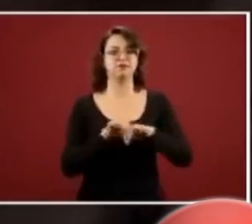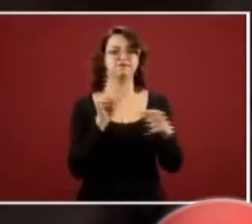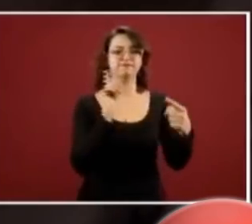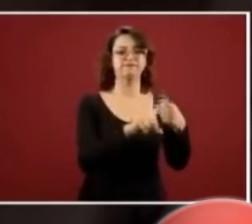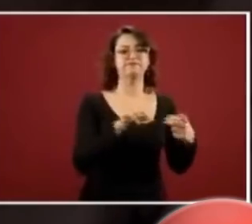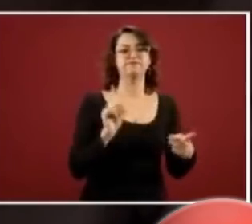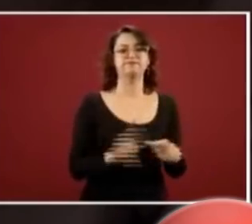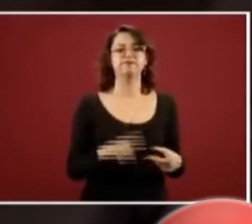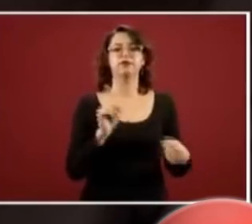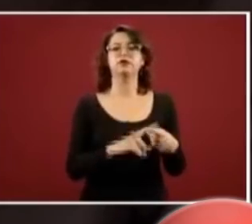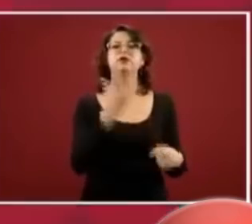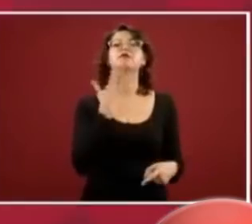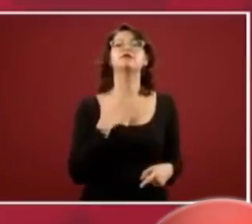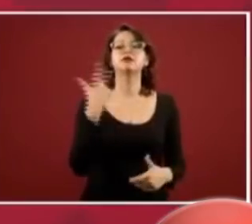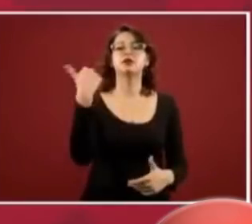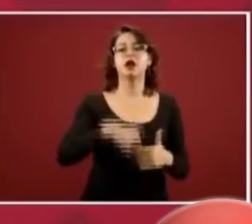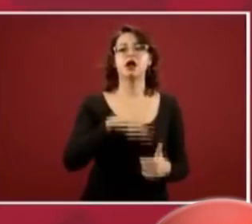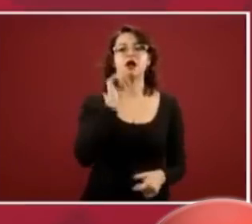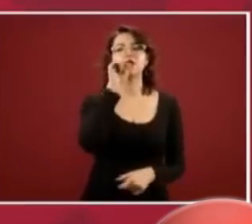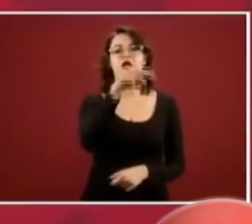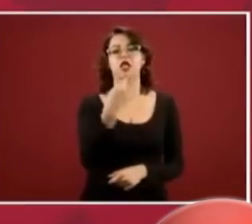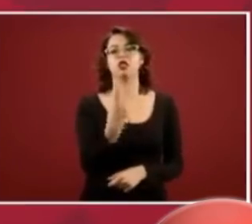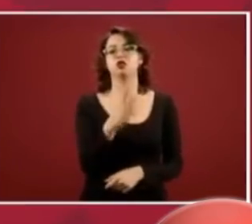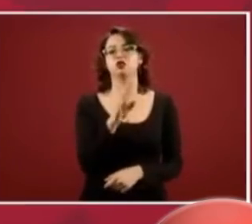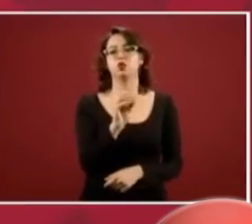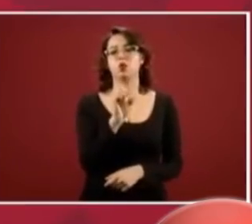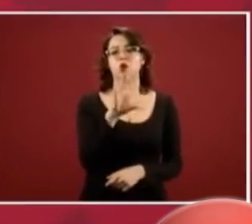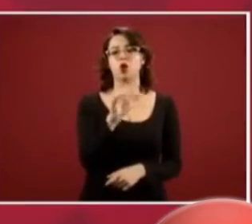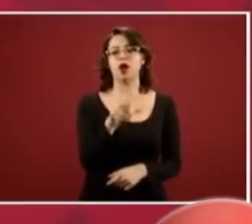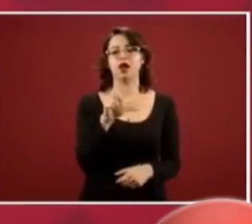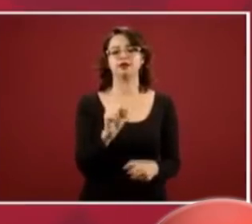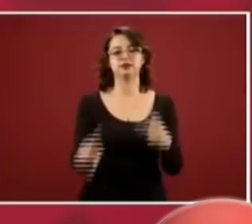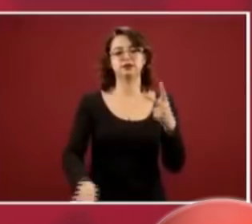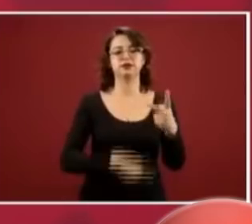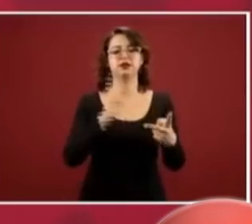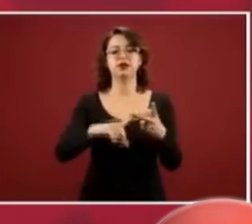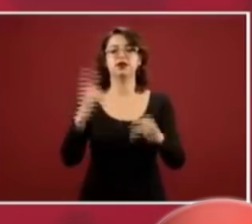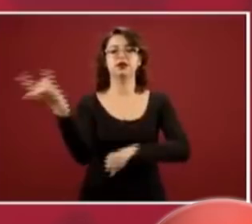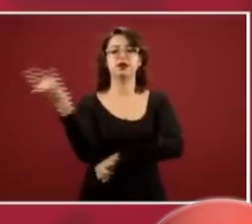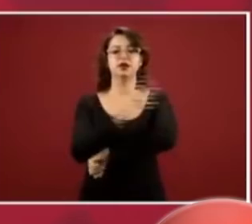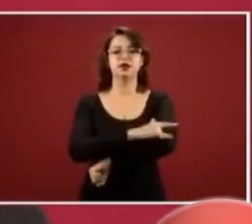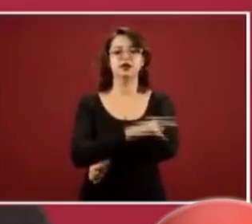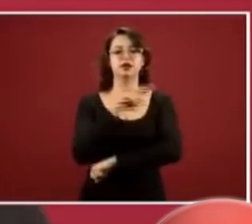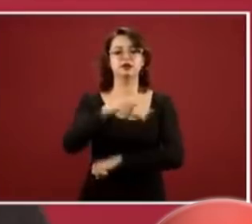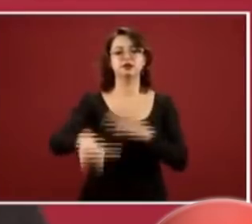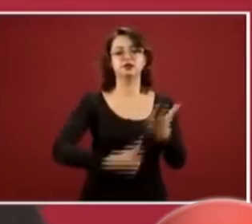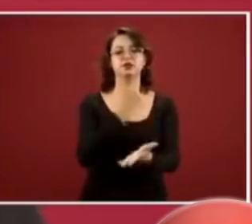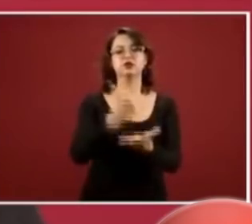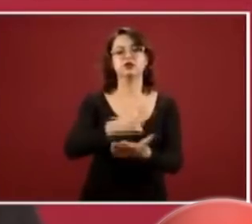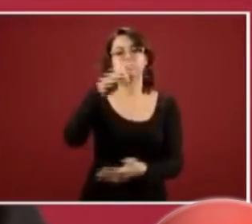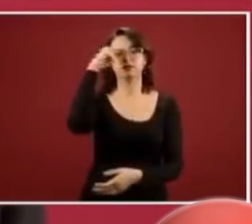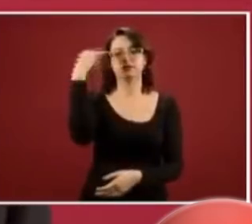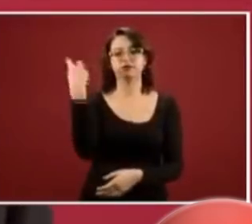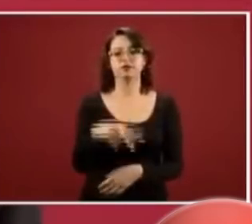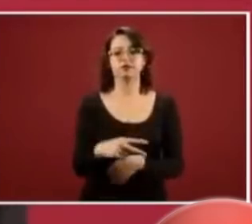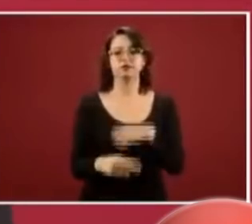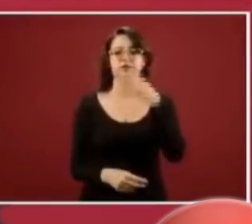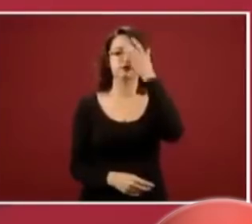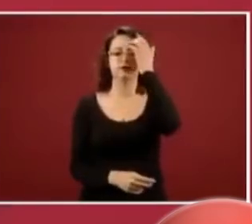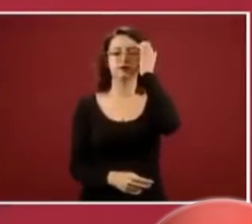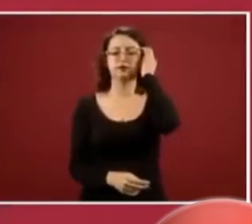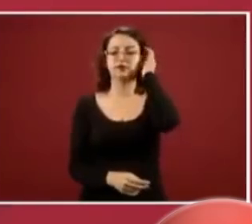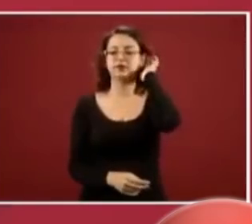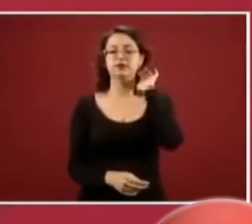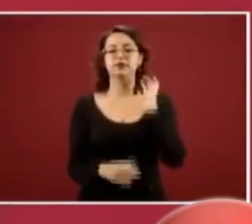refinería de Dos Bocas y el aeropuerto de la Ciudad de México. Aquí quiero